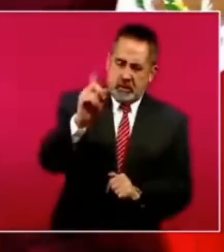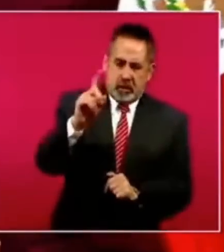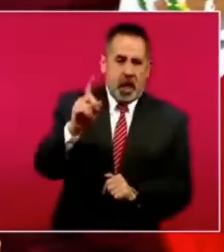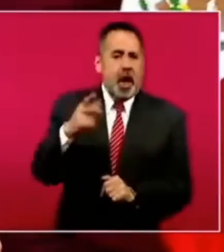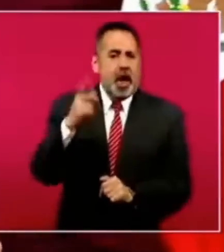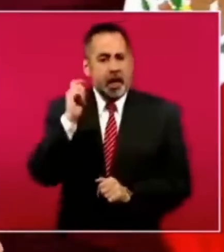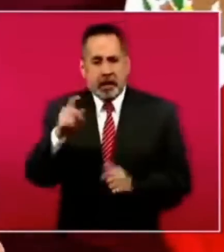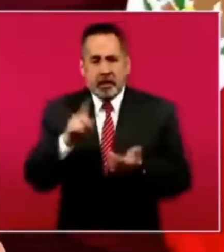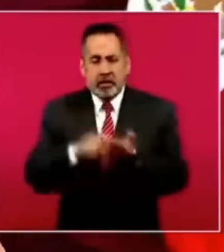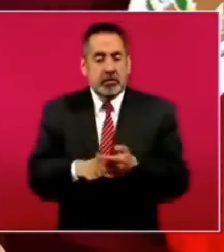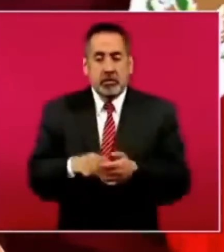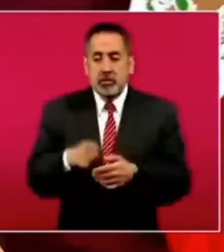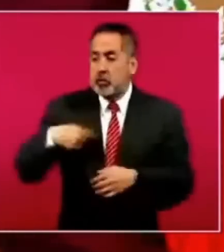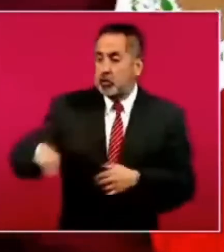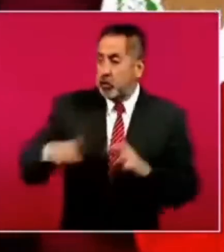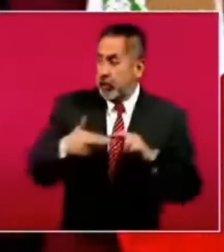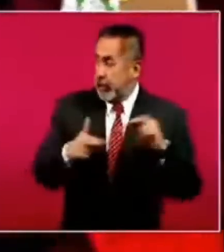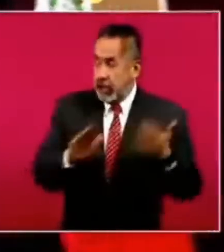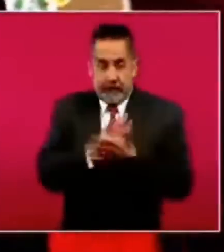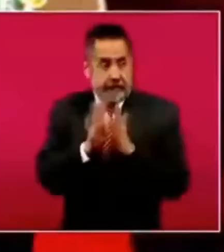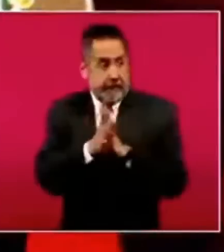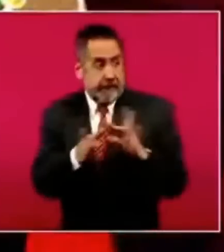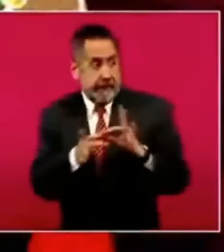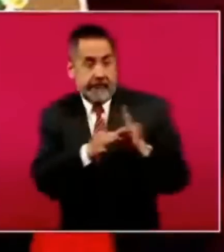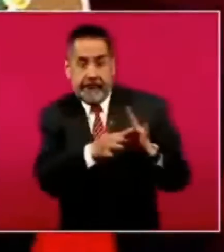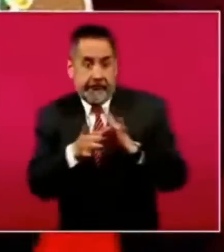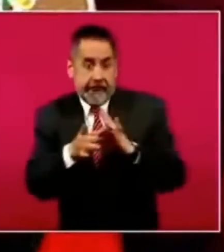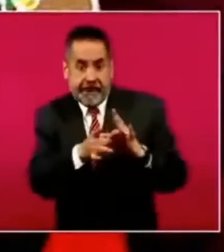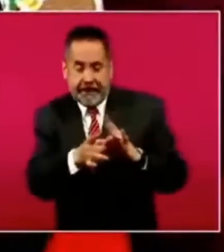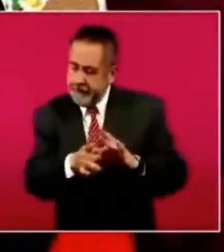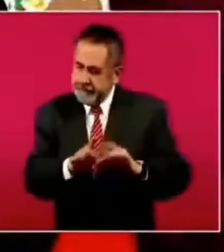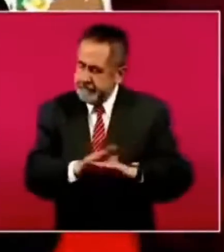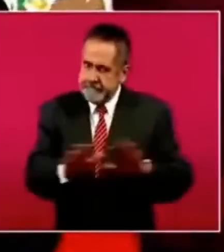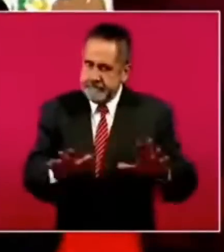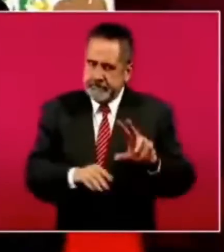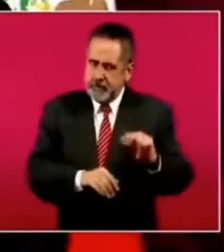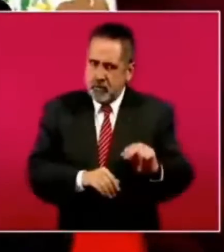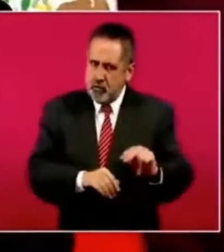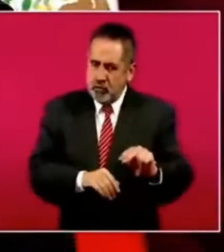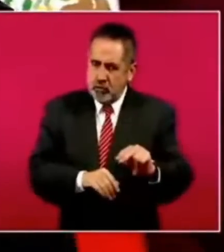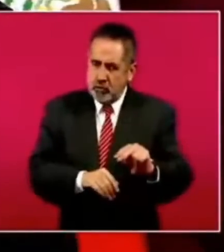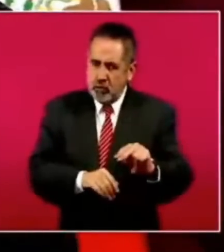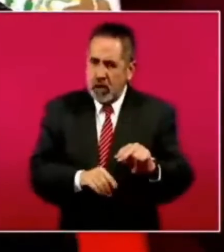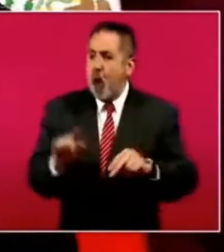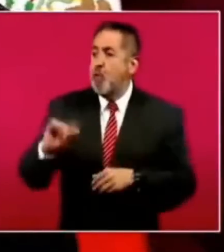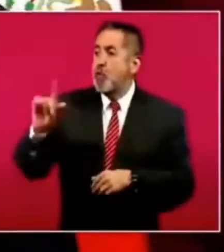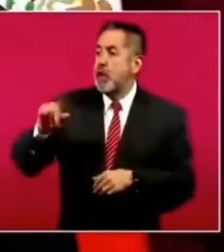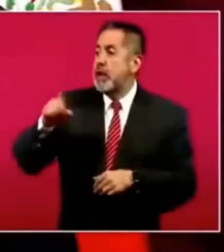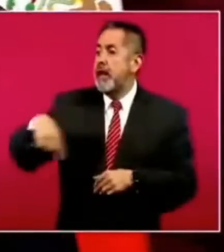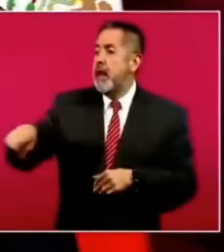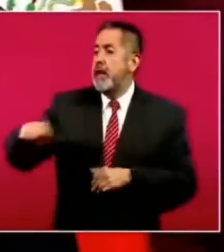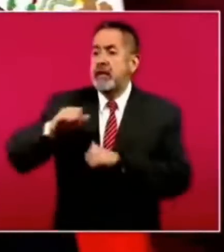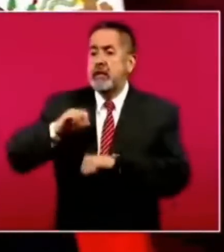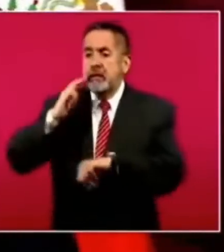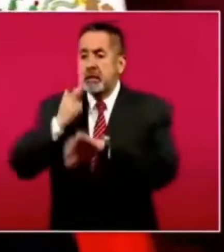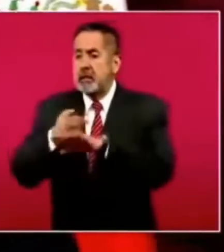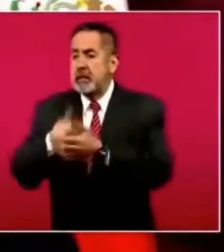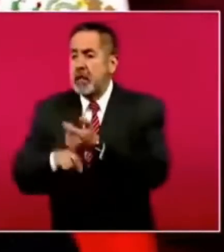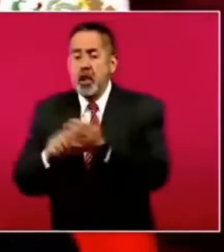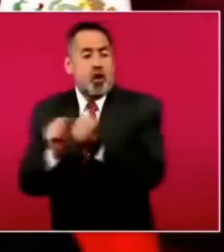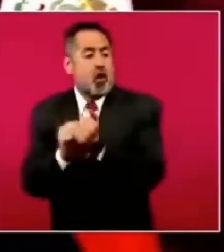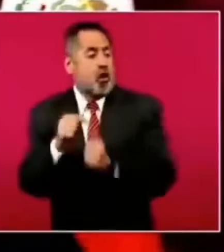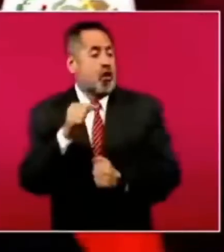que no hay asociación delictuosa que se permita entre autoridades y